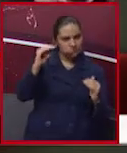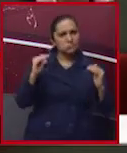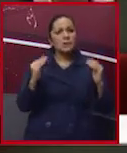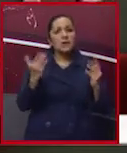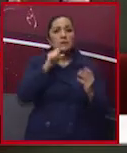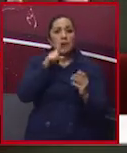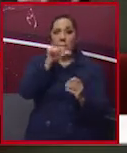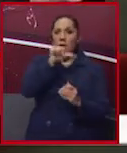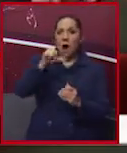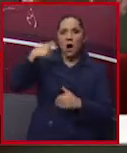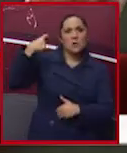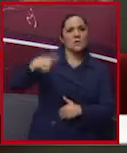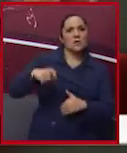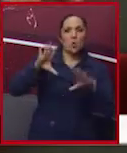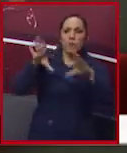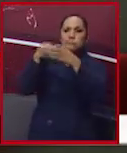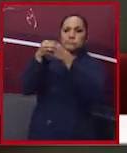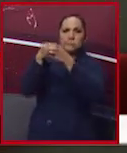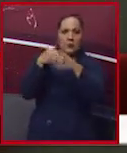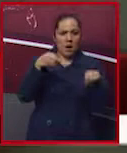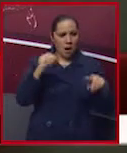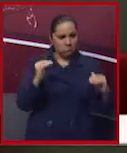llamó a cumplir con la ley fiscal.